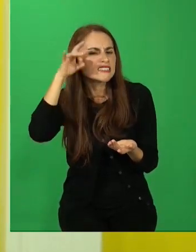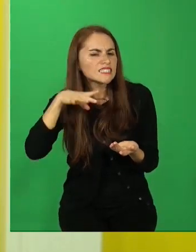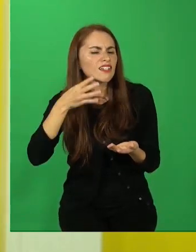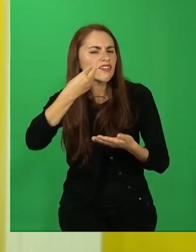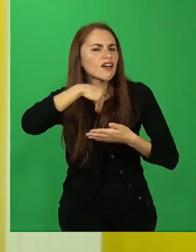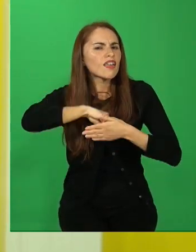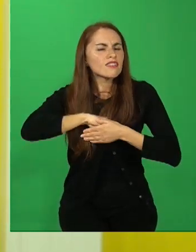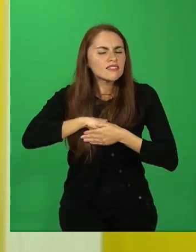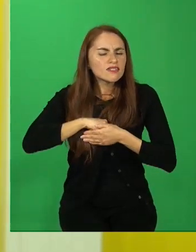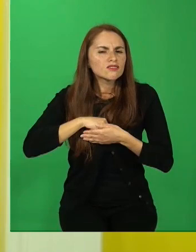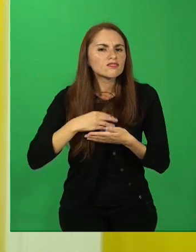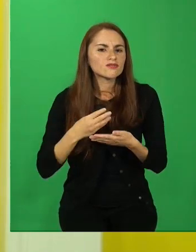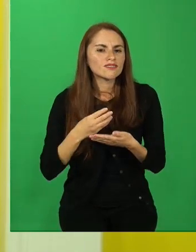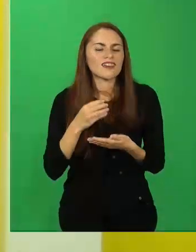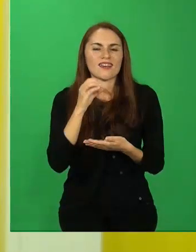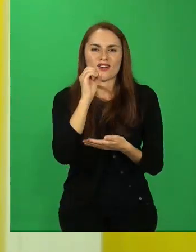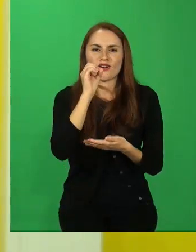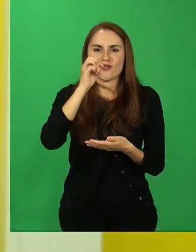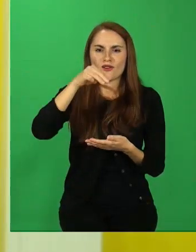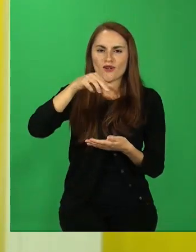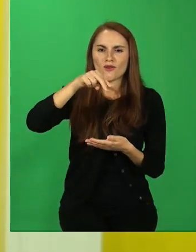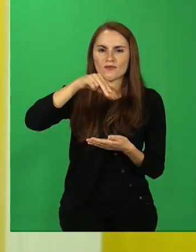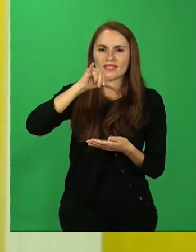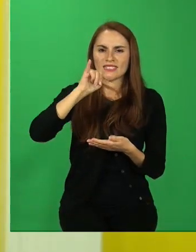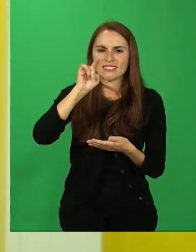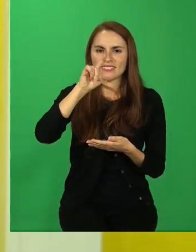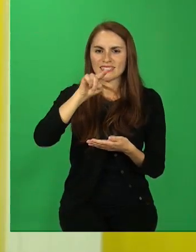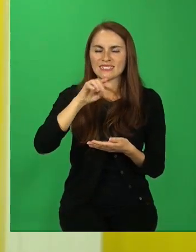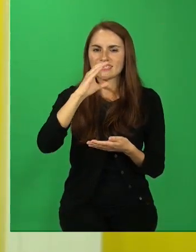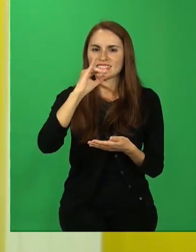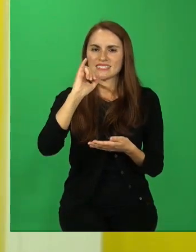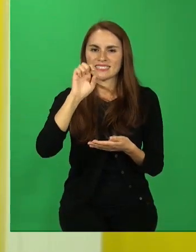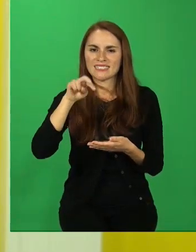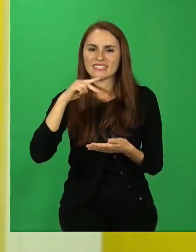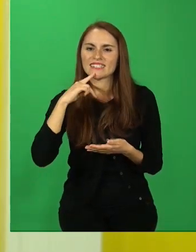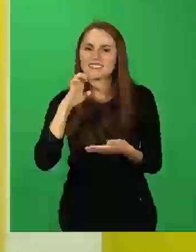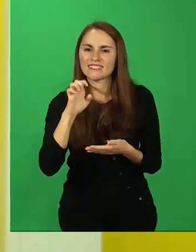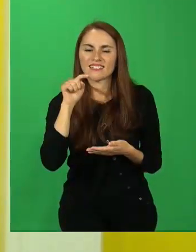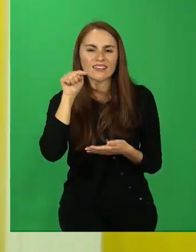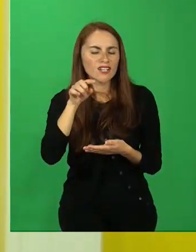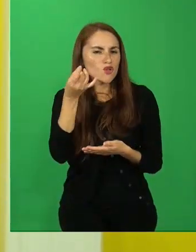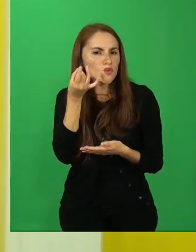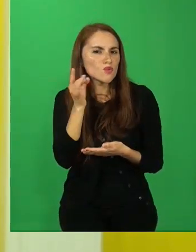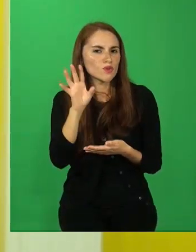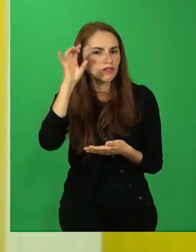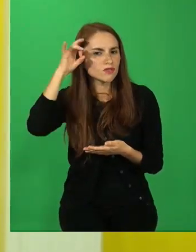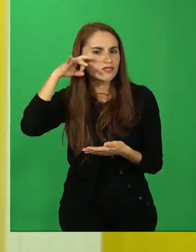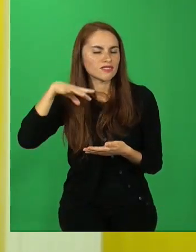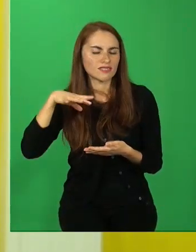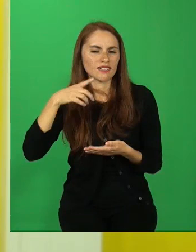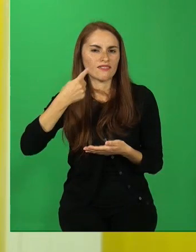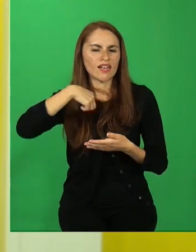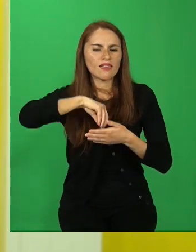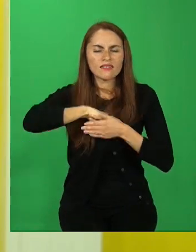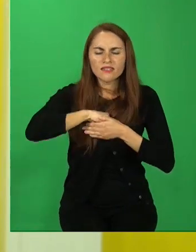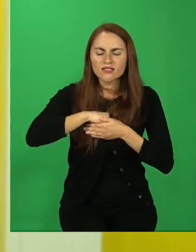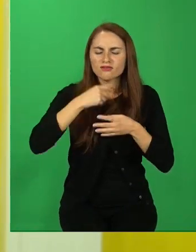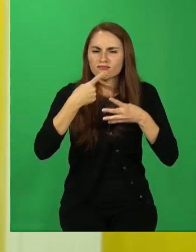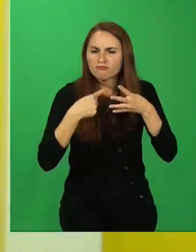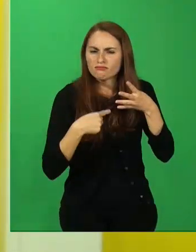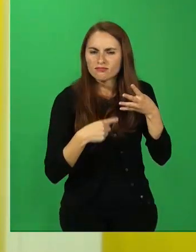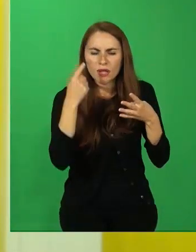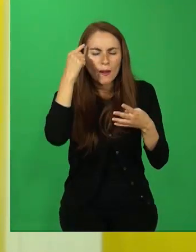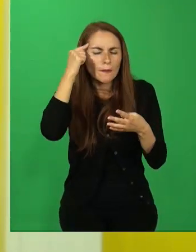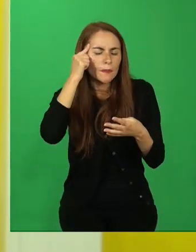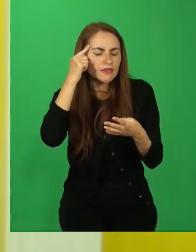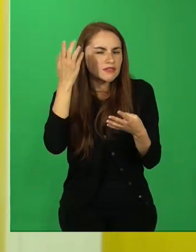personajes? El narrador omnisciente, ¿cierto? Él es el único capaz de conocer lo que piensan y lo que sienten